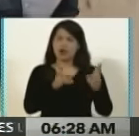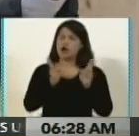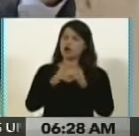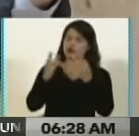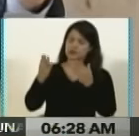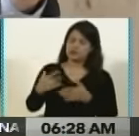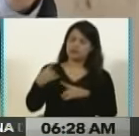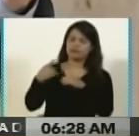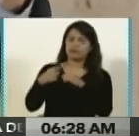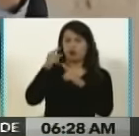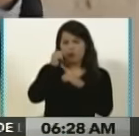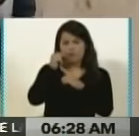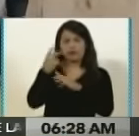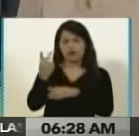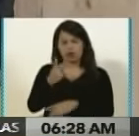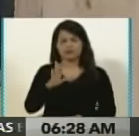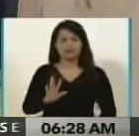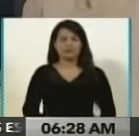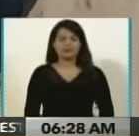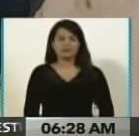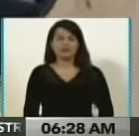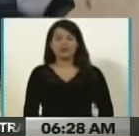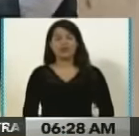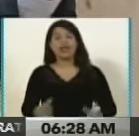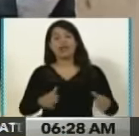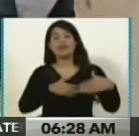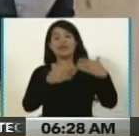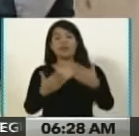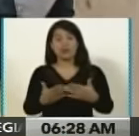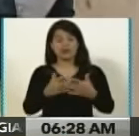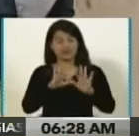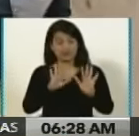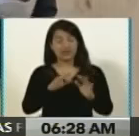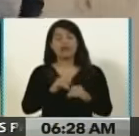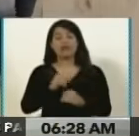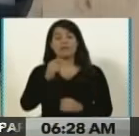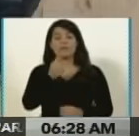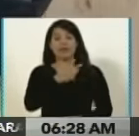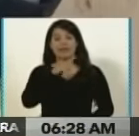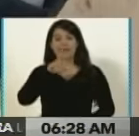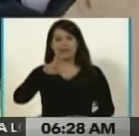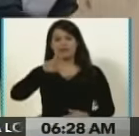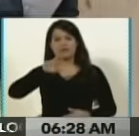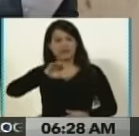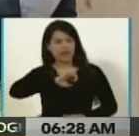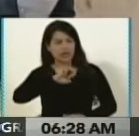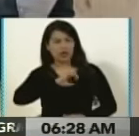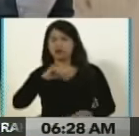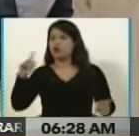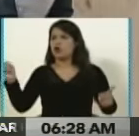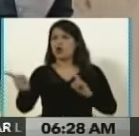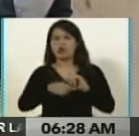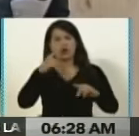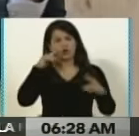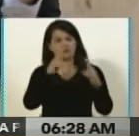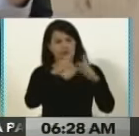Fabricio Ojeda, que ya después del 23 de enero, es una figura pública muy importante,